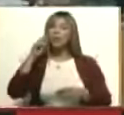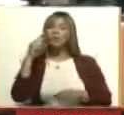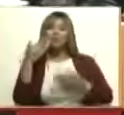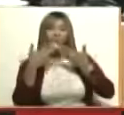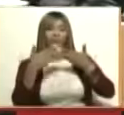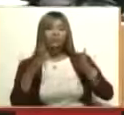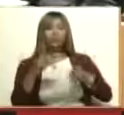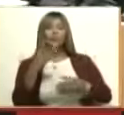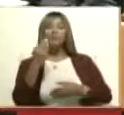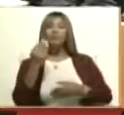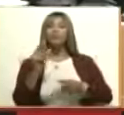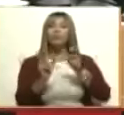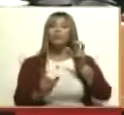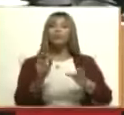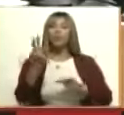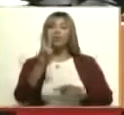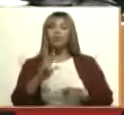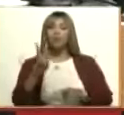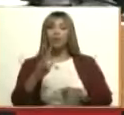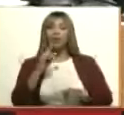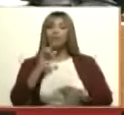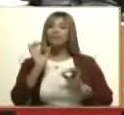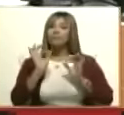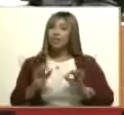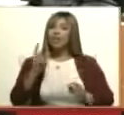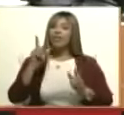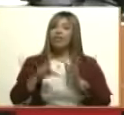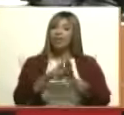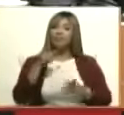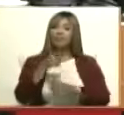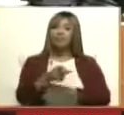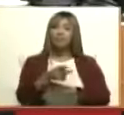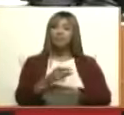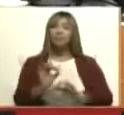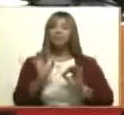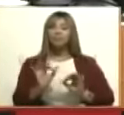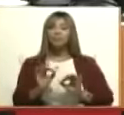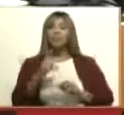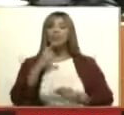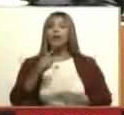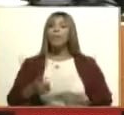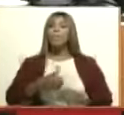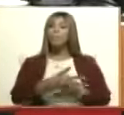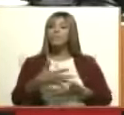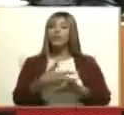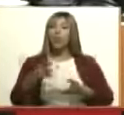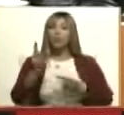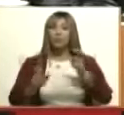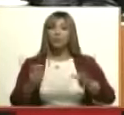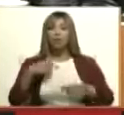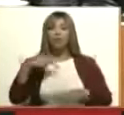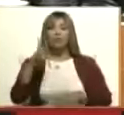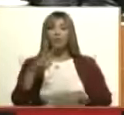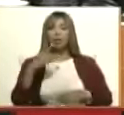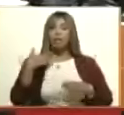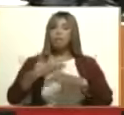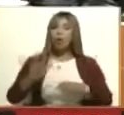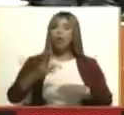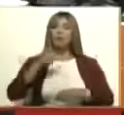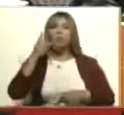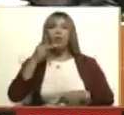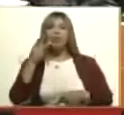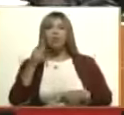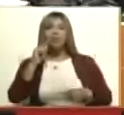que millones de venezolanos, y es la obligación patria, millones de venezolanos, más allá de su política,